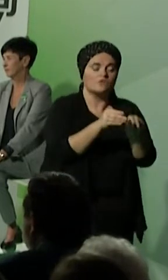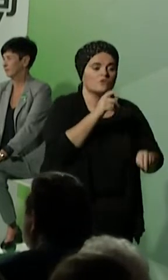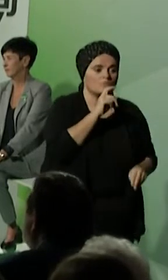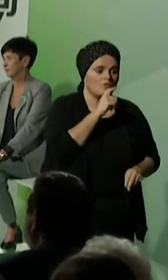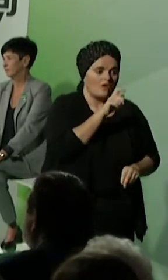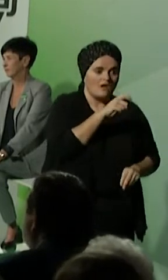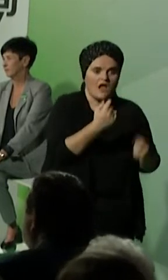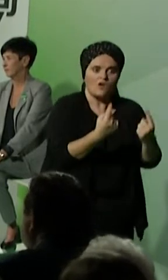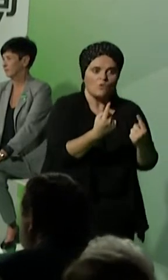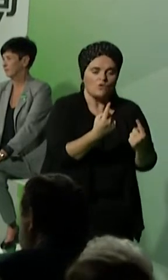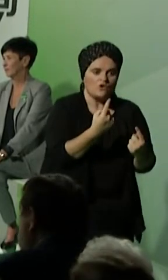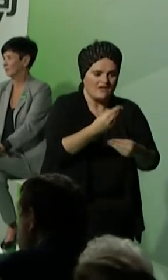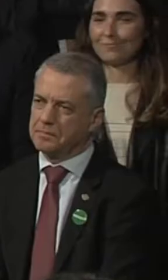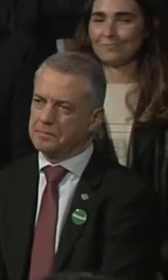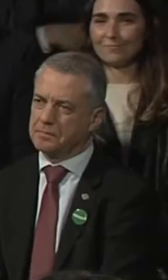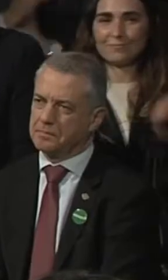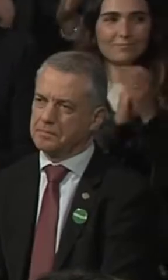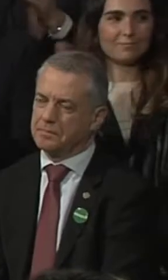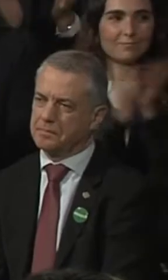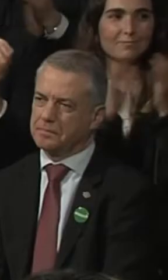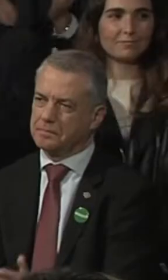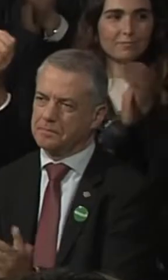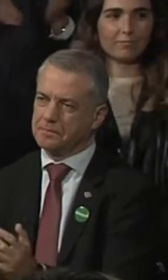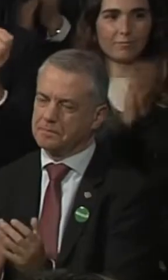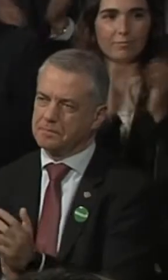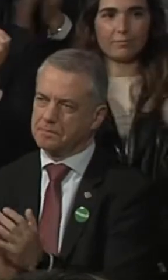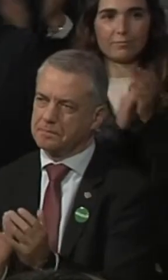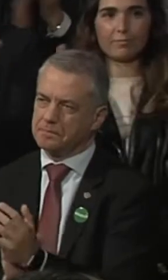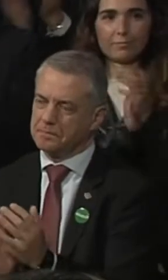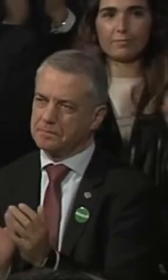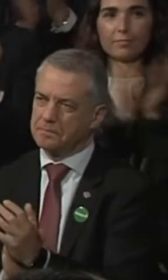las cosas con fuste, con nervio y entidad.